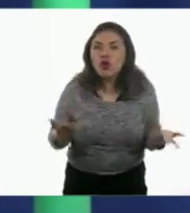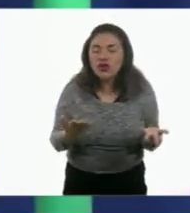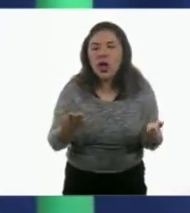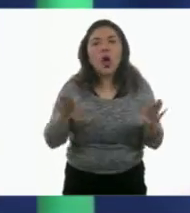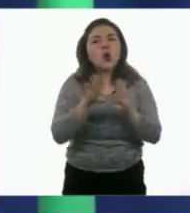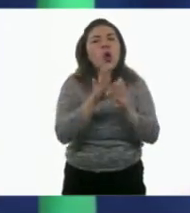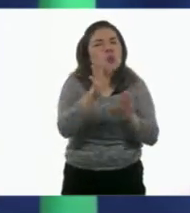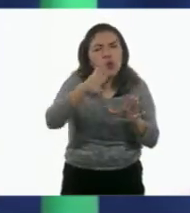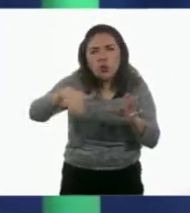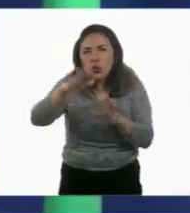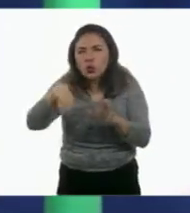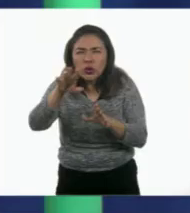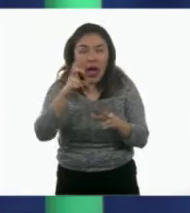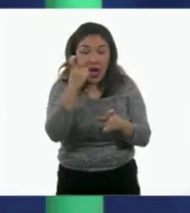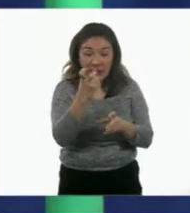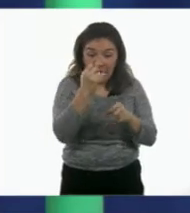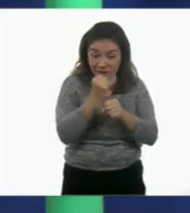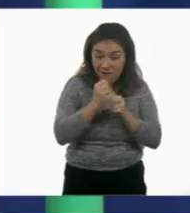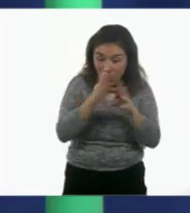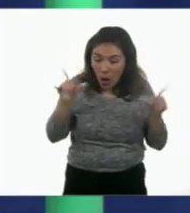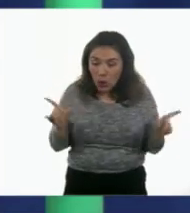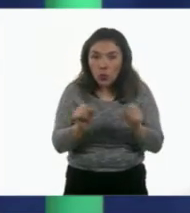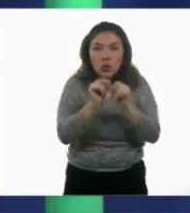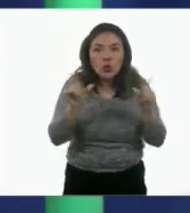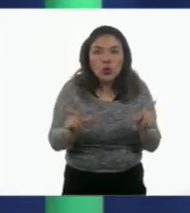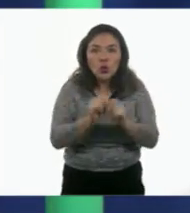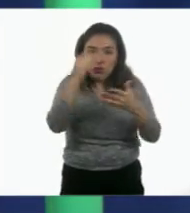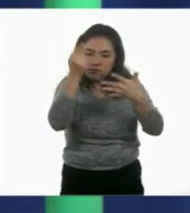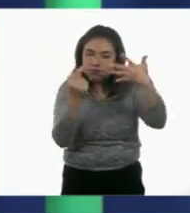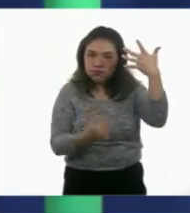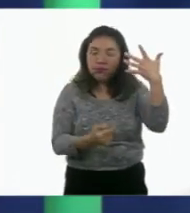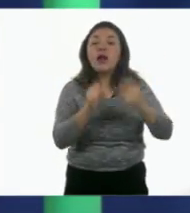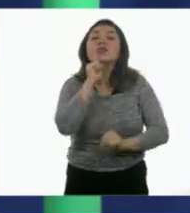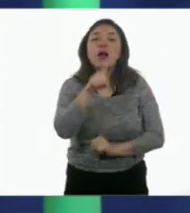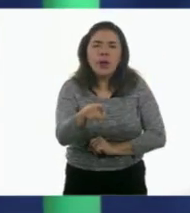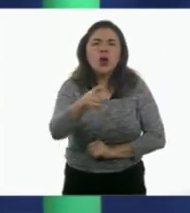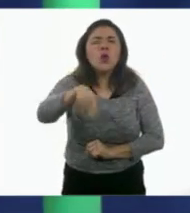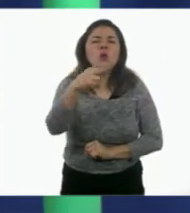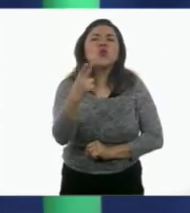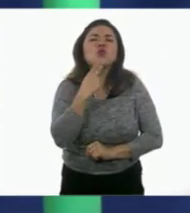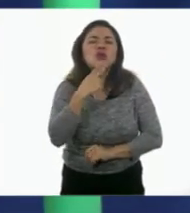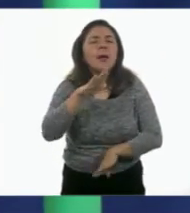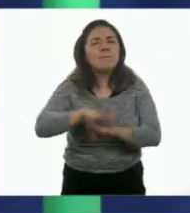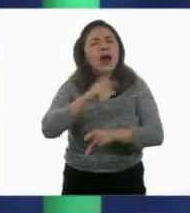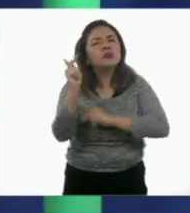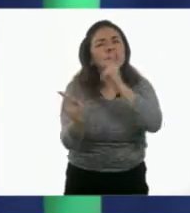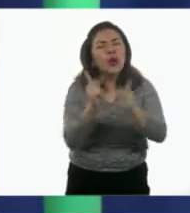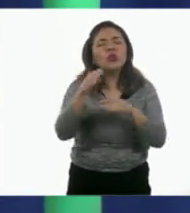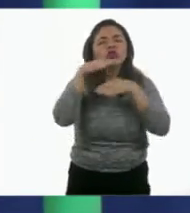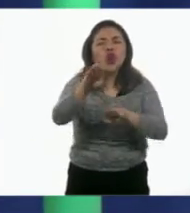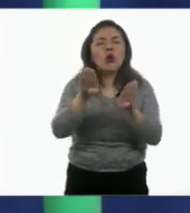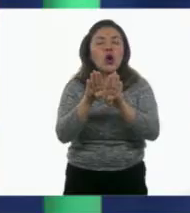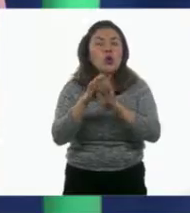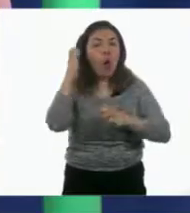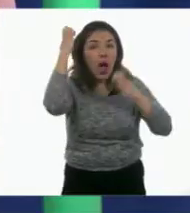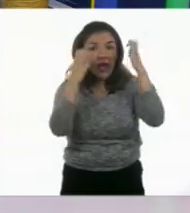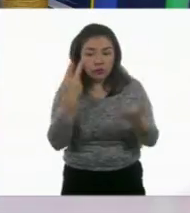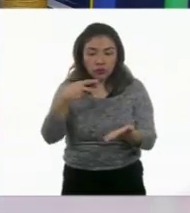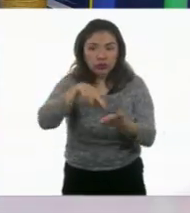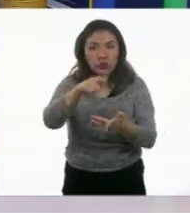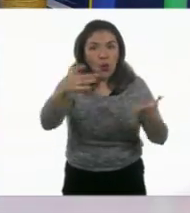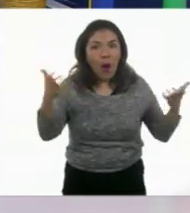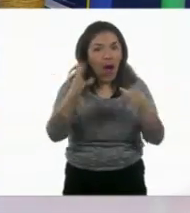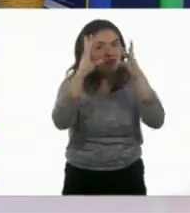recabar y sintetizar la información. Y también te serán útiles preguntas acerca de la exposición que